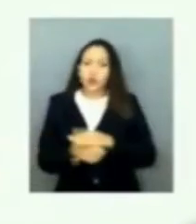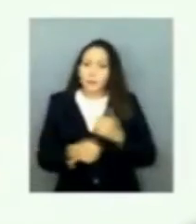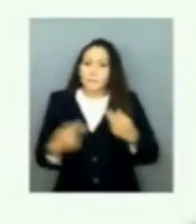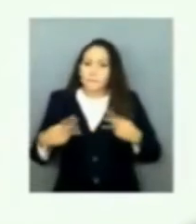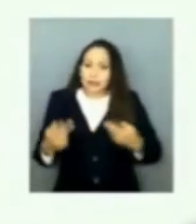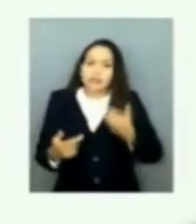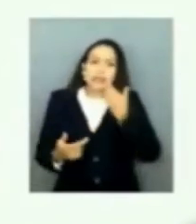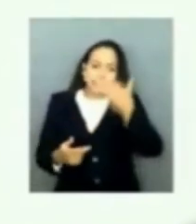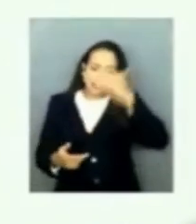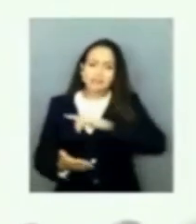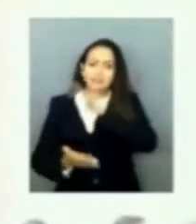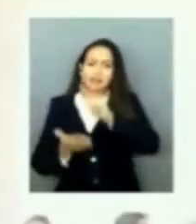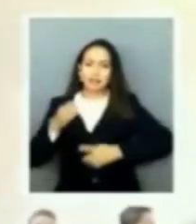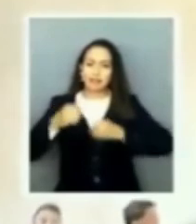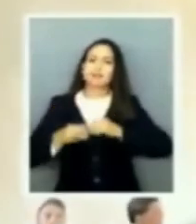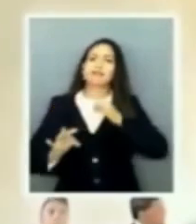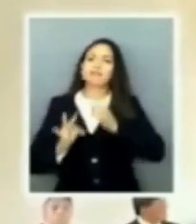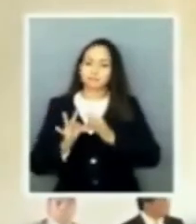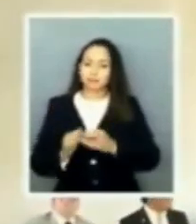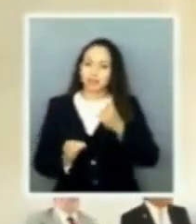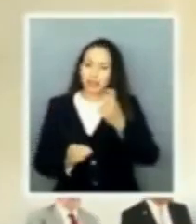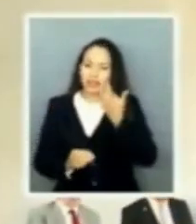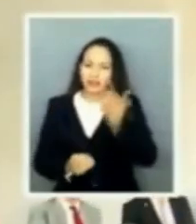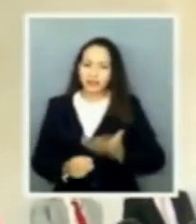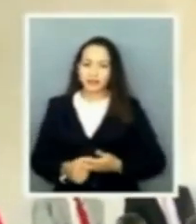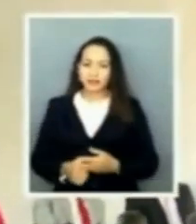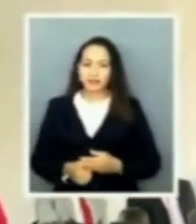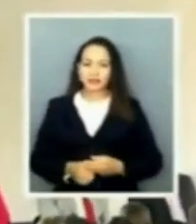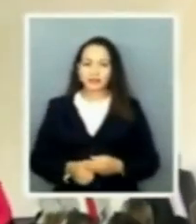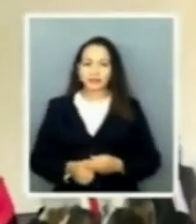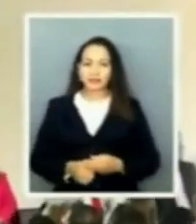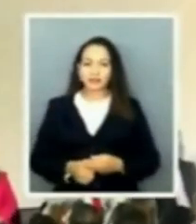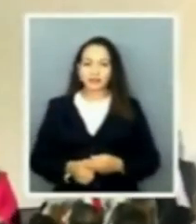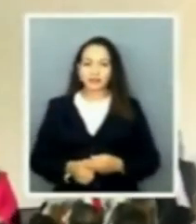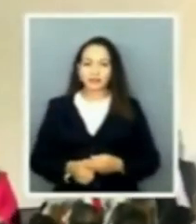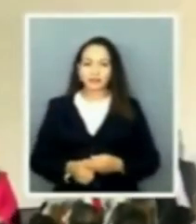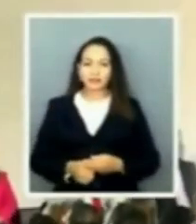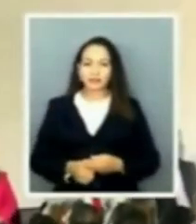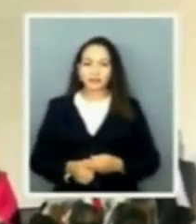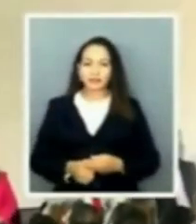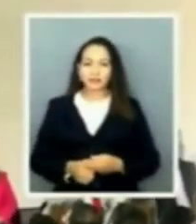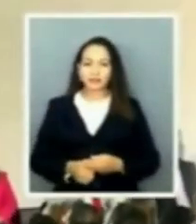de justicia en nuestro país. Lo peor.